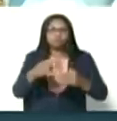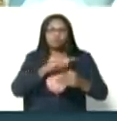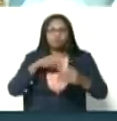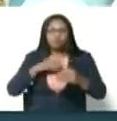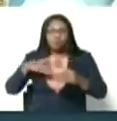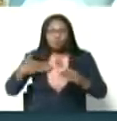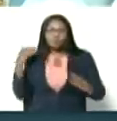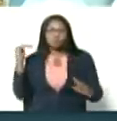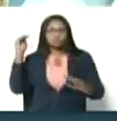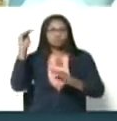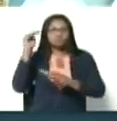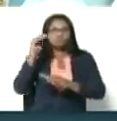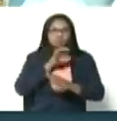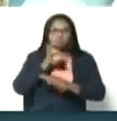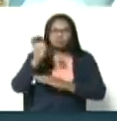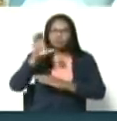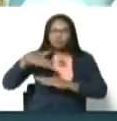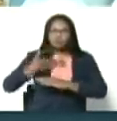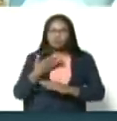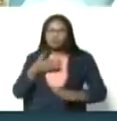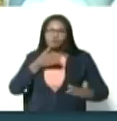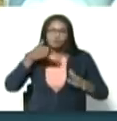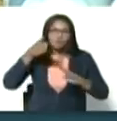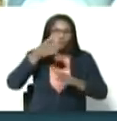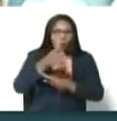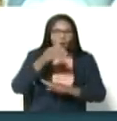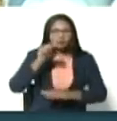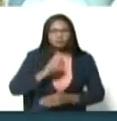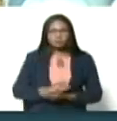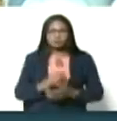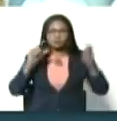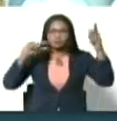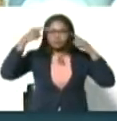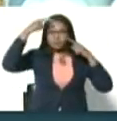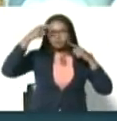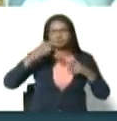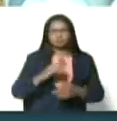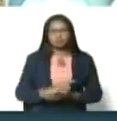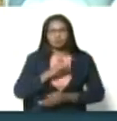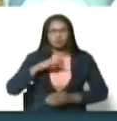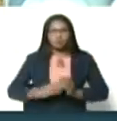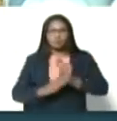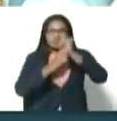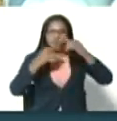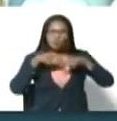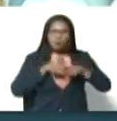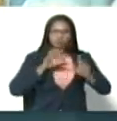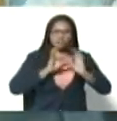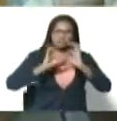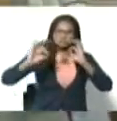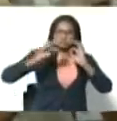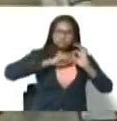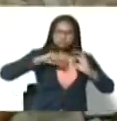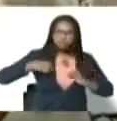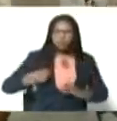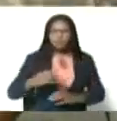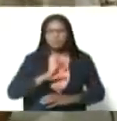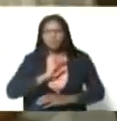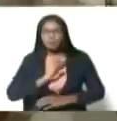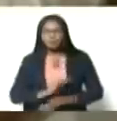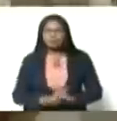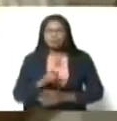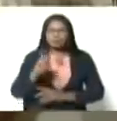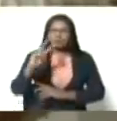situaciones y el país tendrá que tomar su camino. Hugo Chávez Frías, nuestro comandante infinito. Y desde